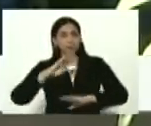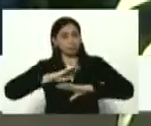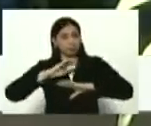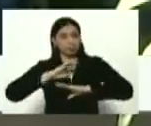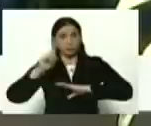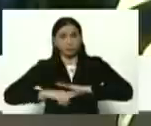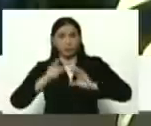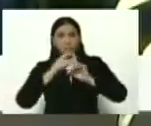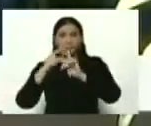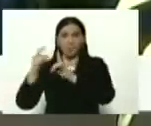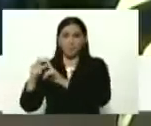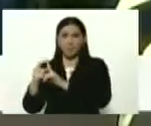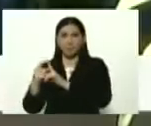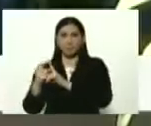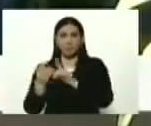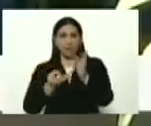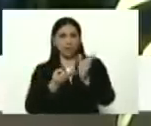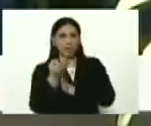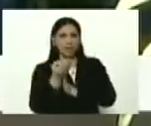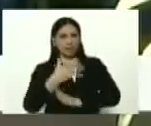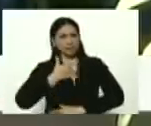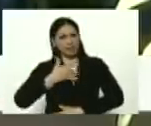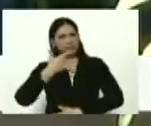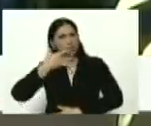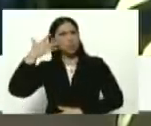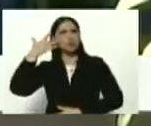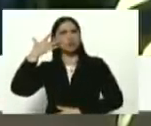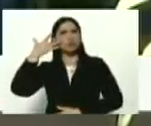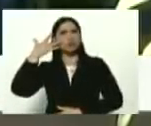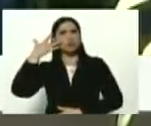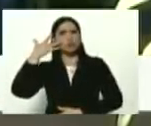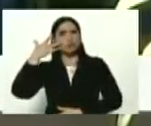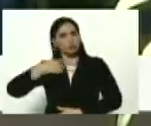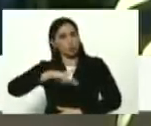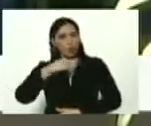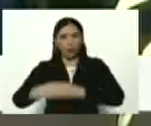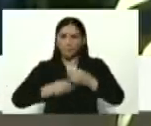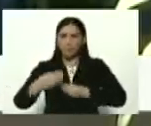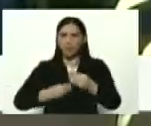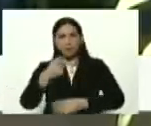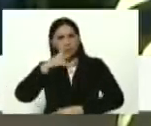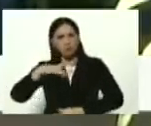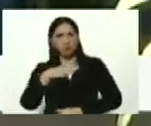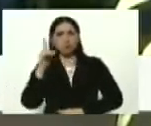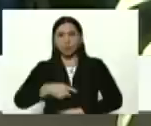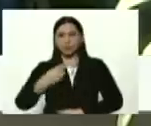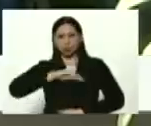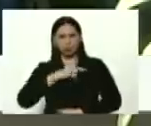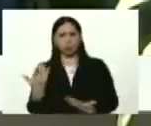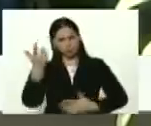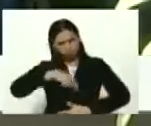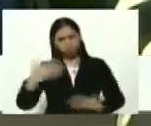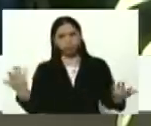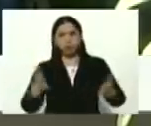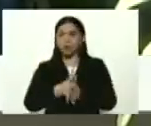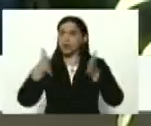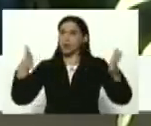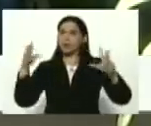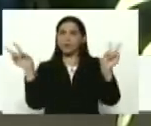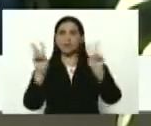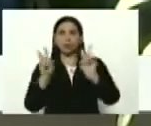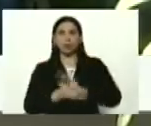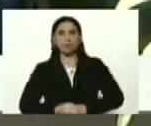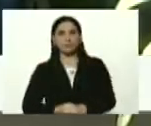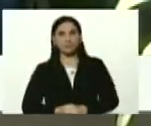la consigna de lealtad, de sentirnos orgullosos de lo que estamos haciendo como pueblo y de que estamos para grandes